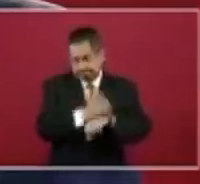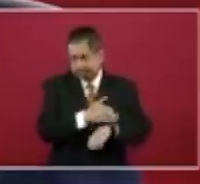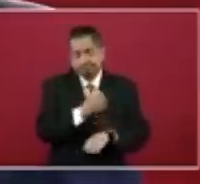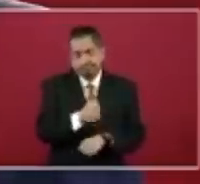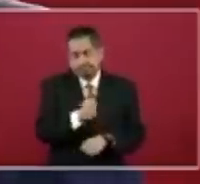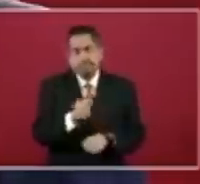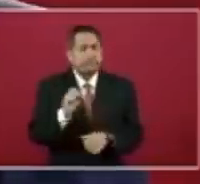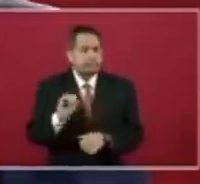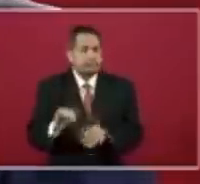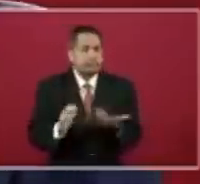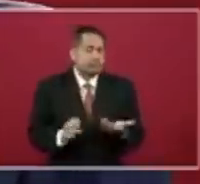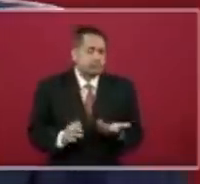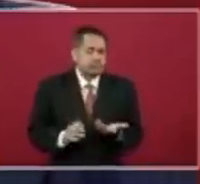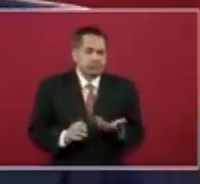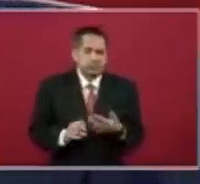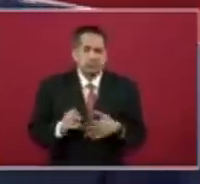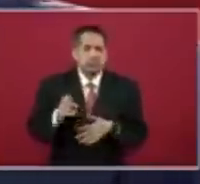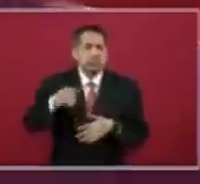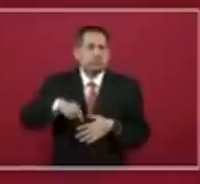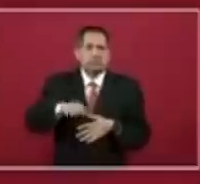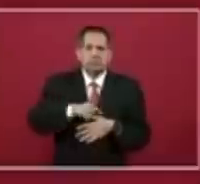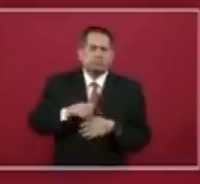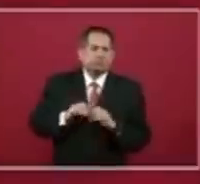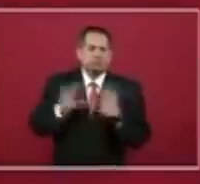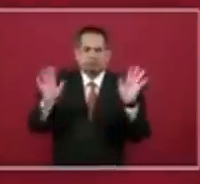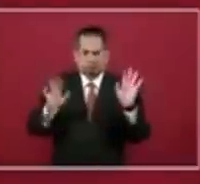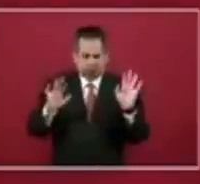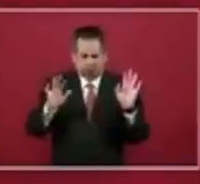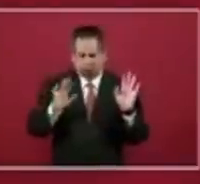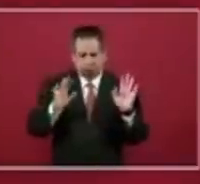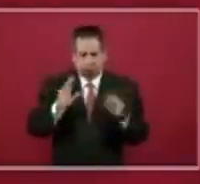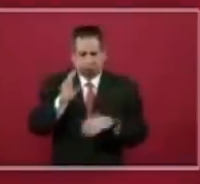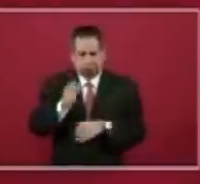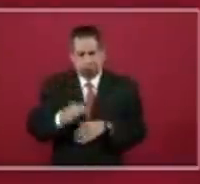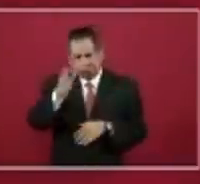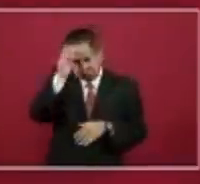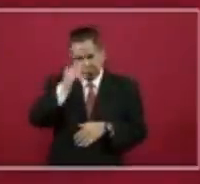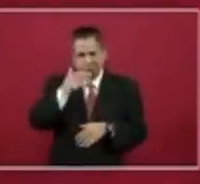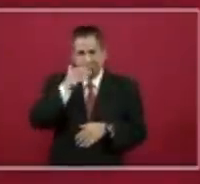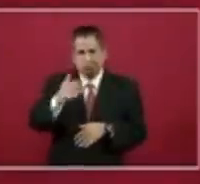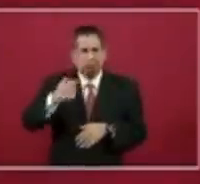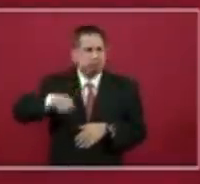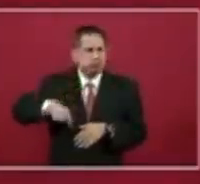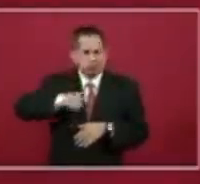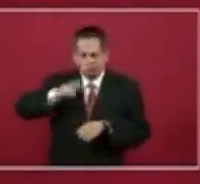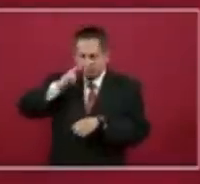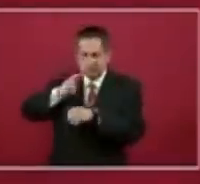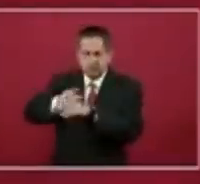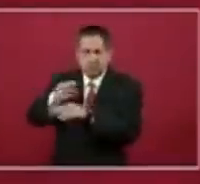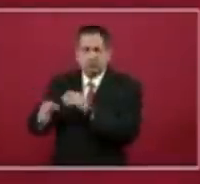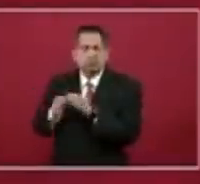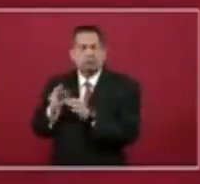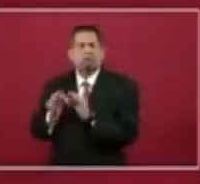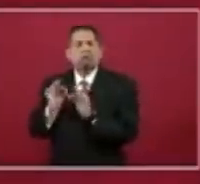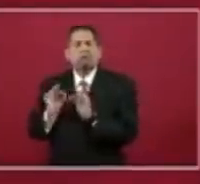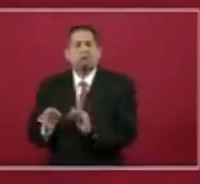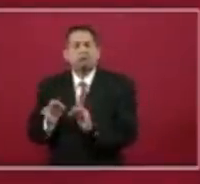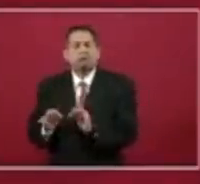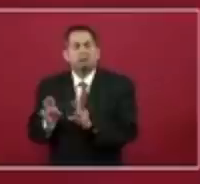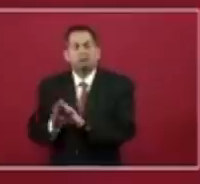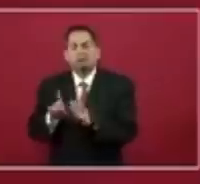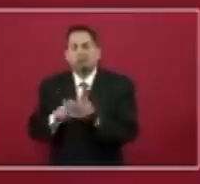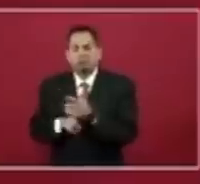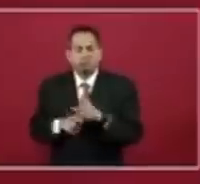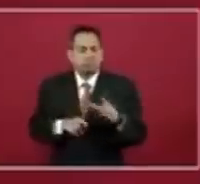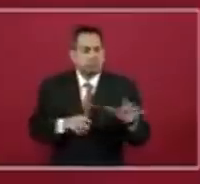Y no tenemos ningún inconveniente en lo que a nosotros corresponde de que se